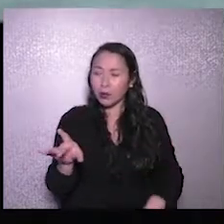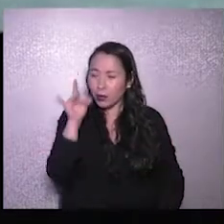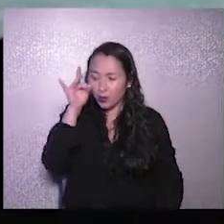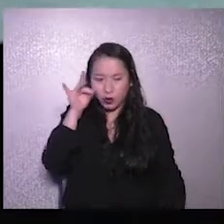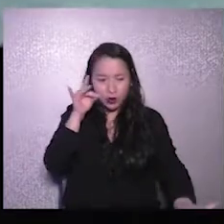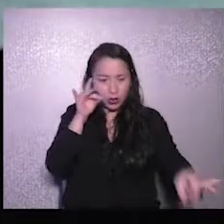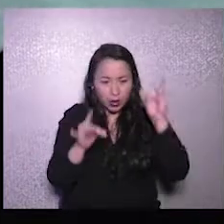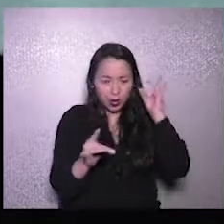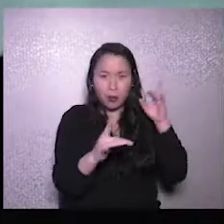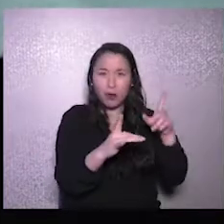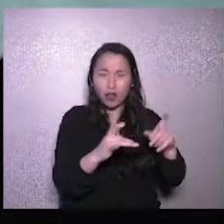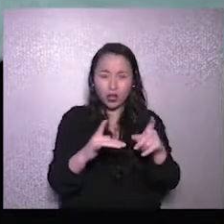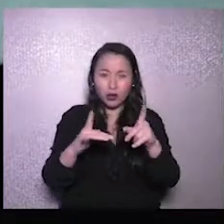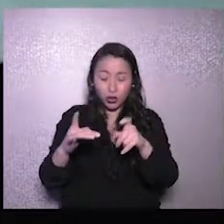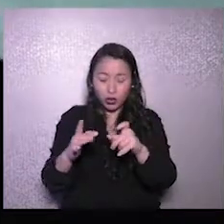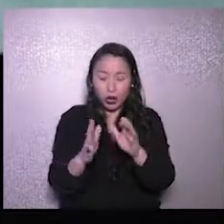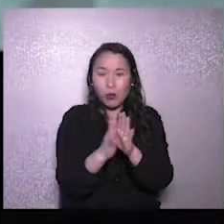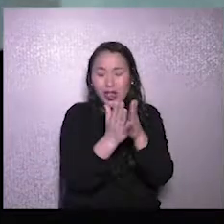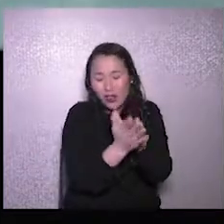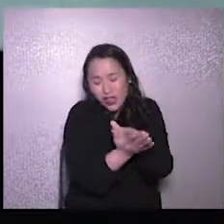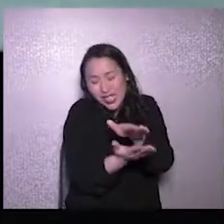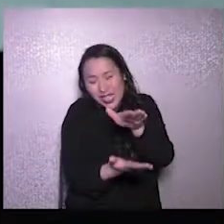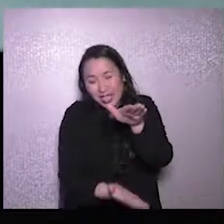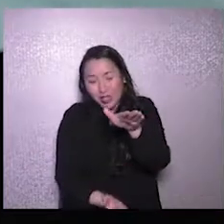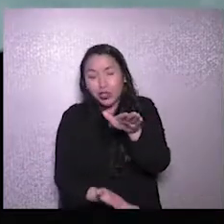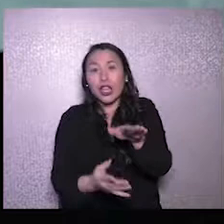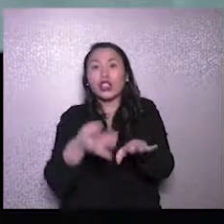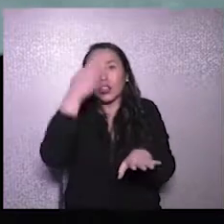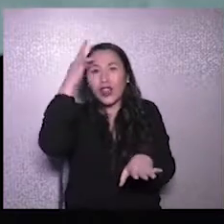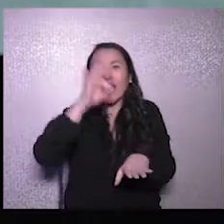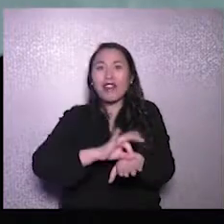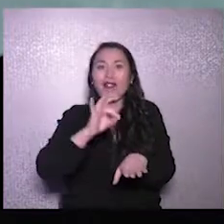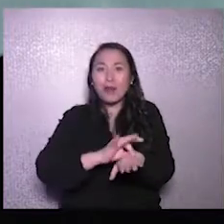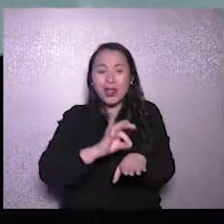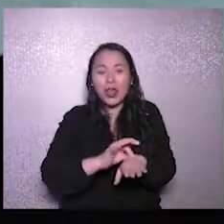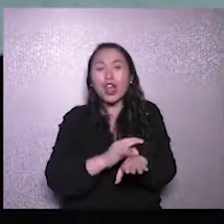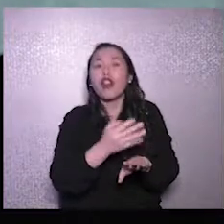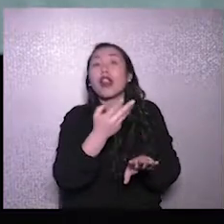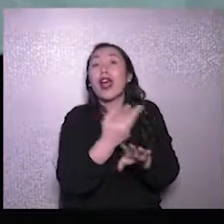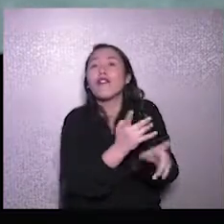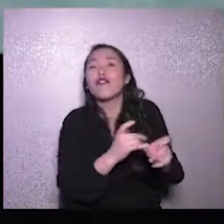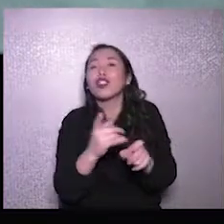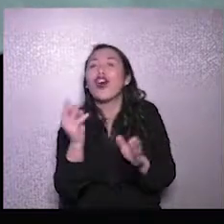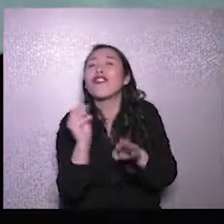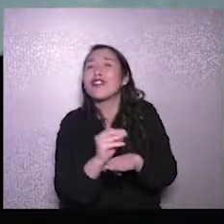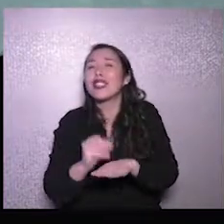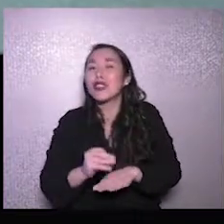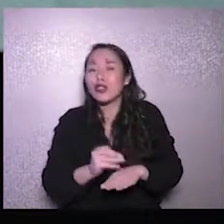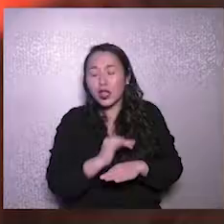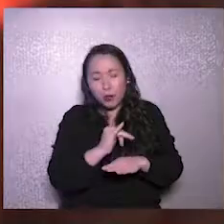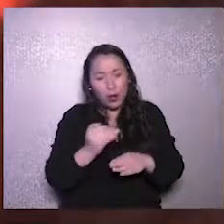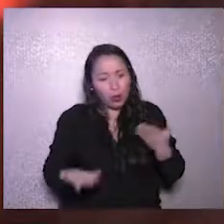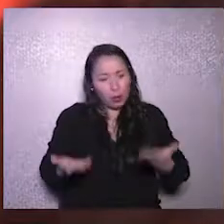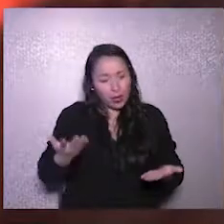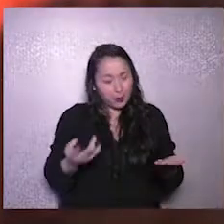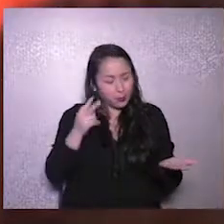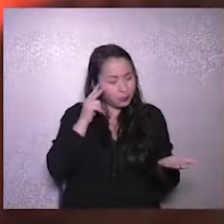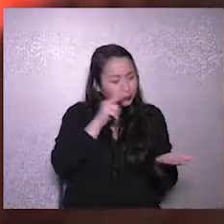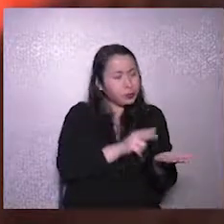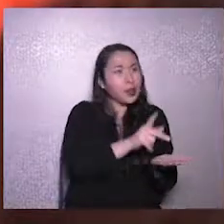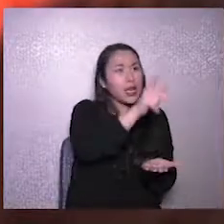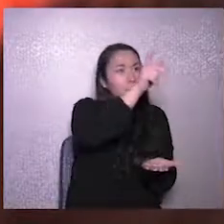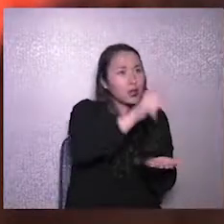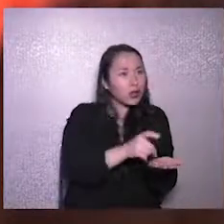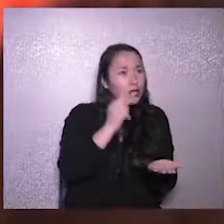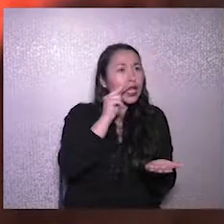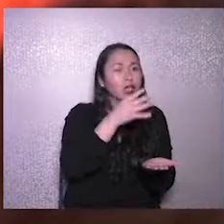un tremendo libro donde tengamos todas las enfermedades con sus respectivas señales. Y después comparamos la señal del paciente. En este libro